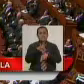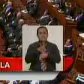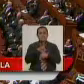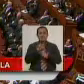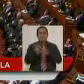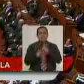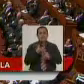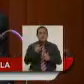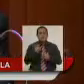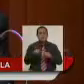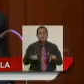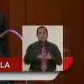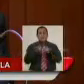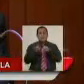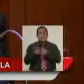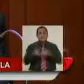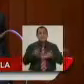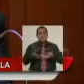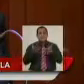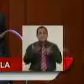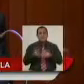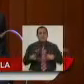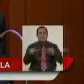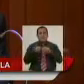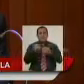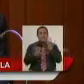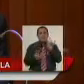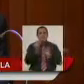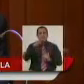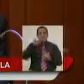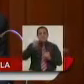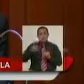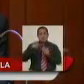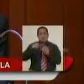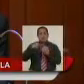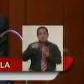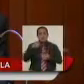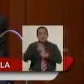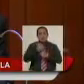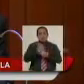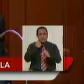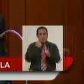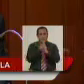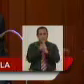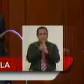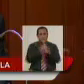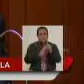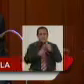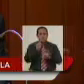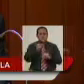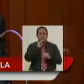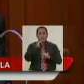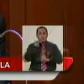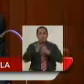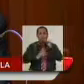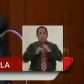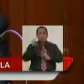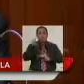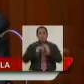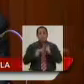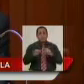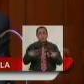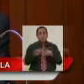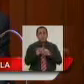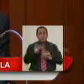pública. Además, generará más de 14.000 puestos de trabajo entre directos e indirectos durante la construcción